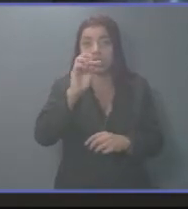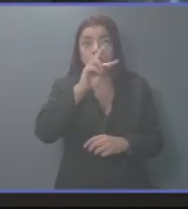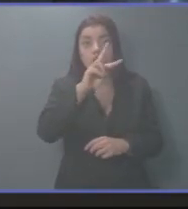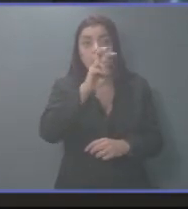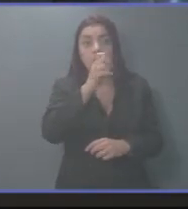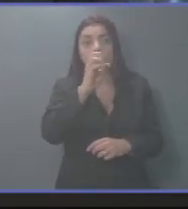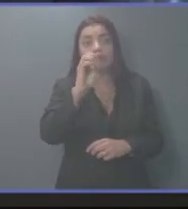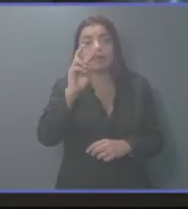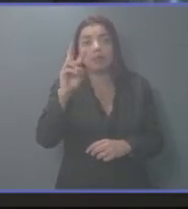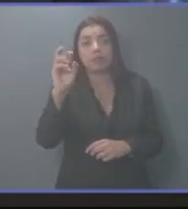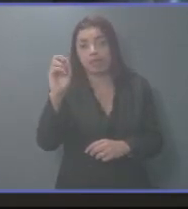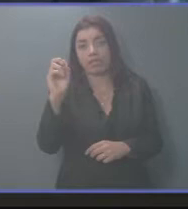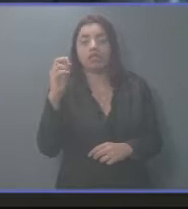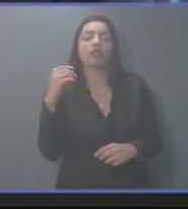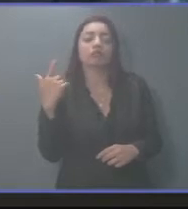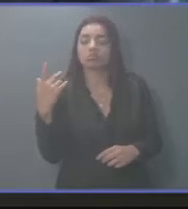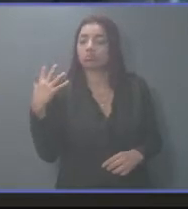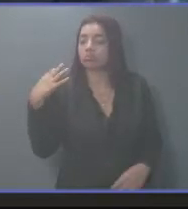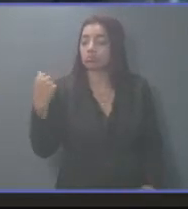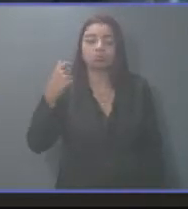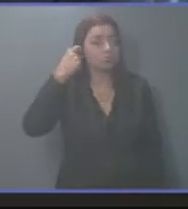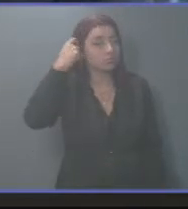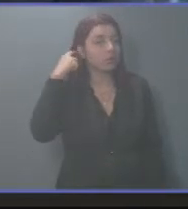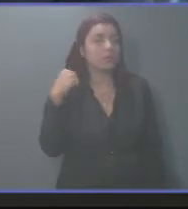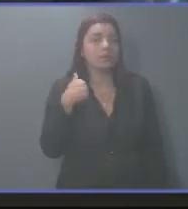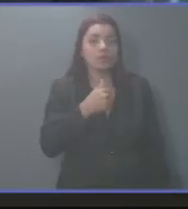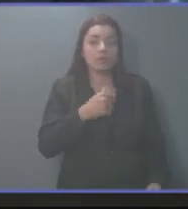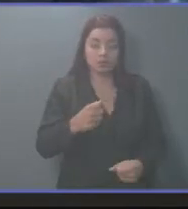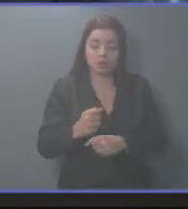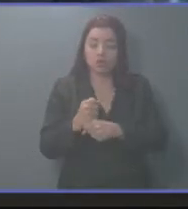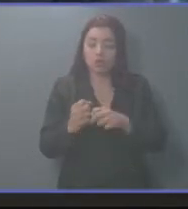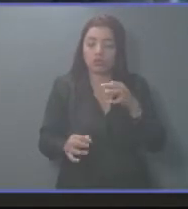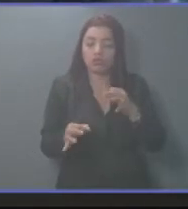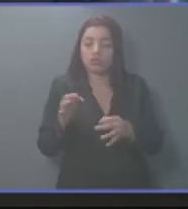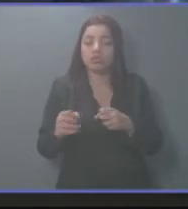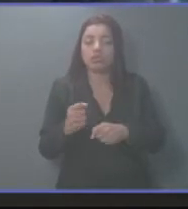al seno de esta comisión al ministro de Justicia y